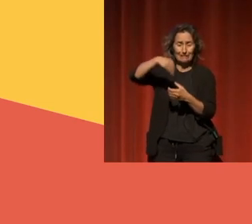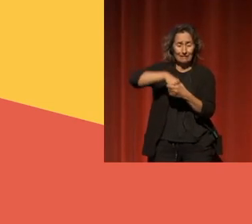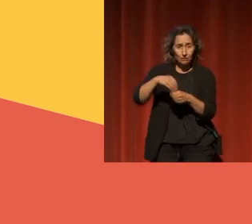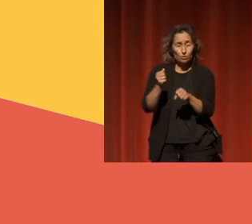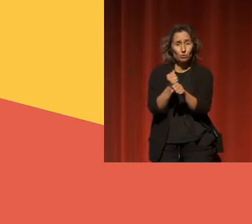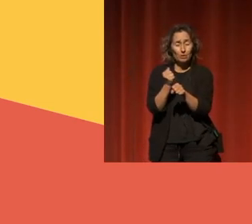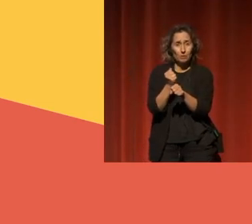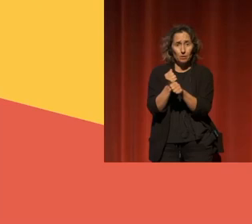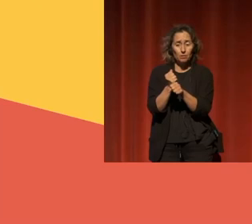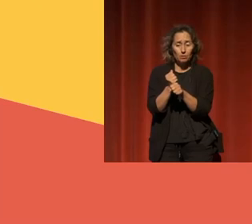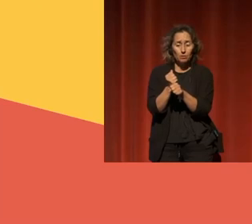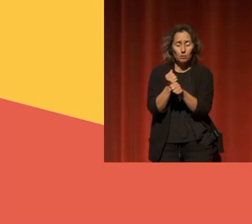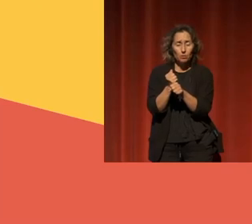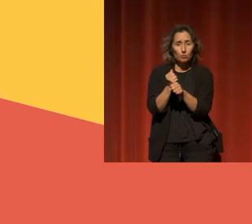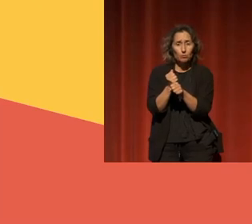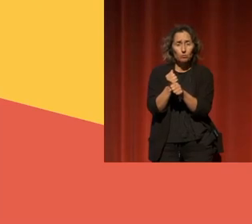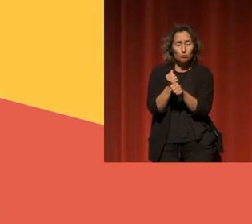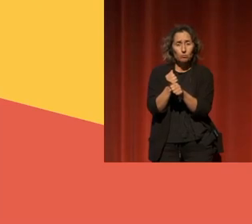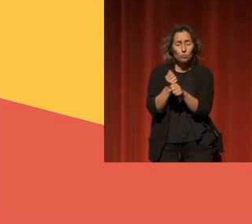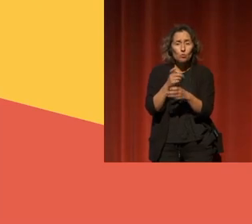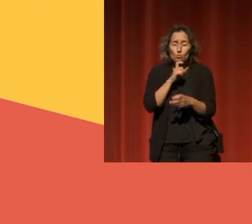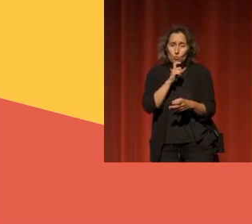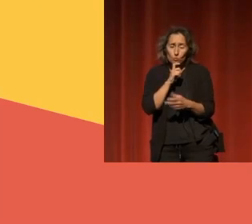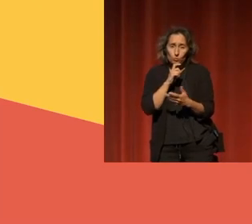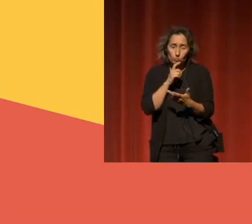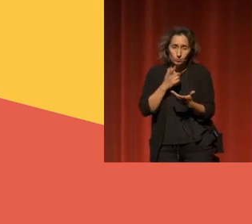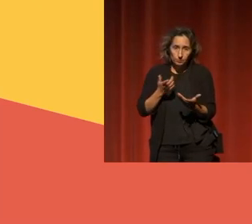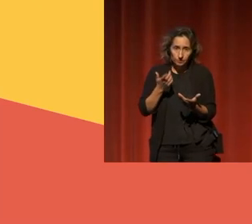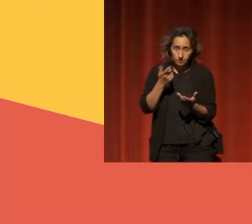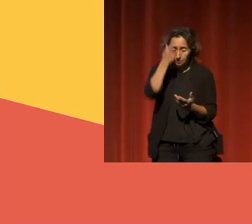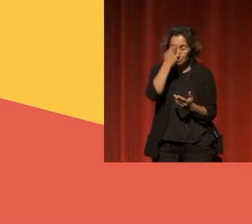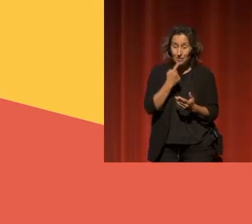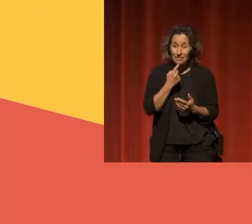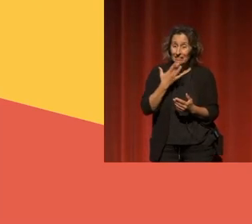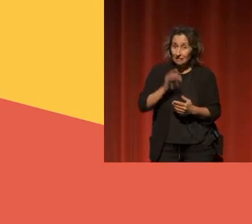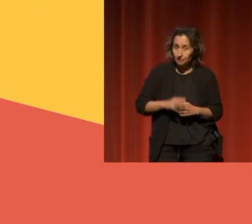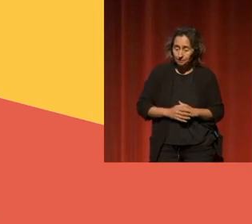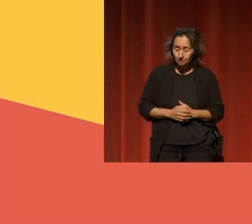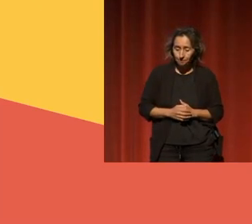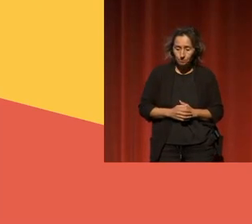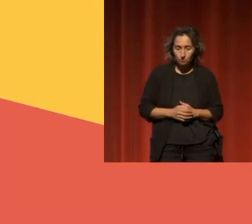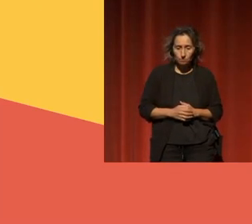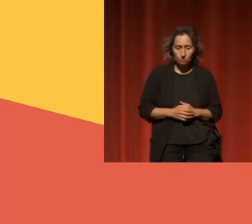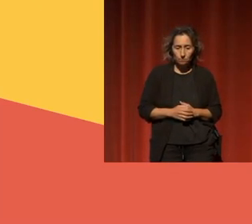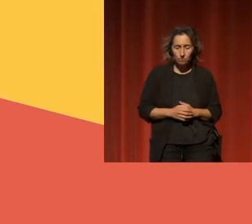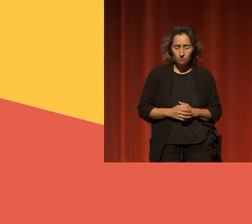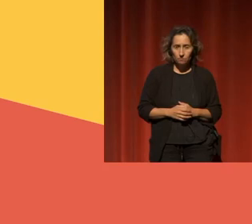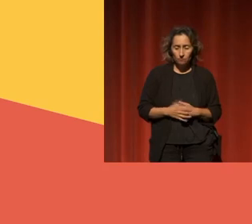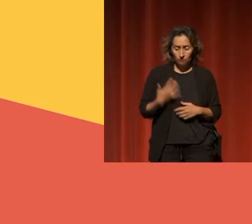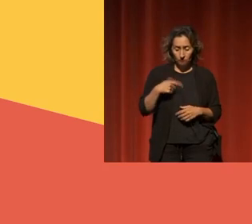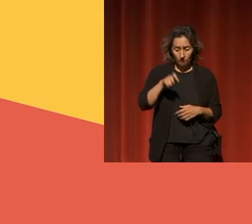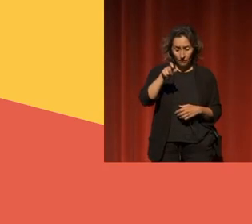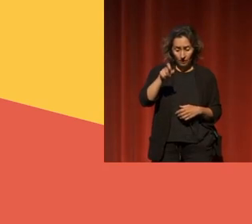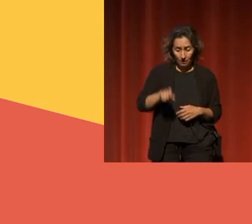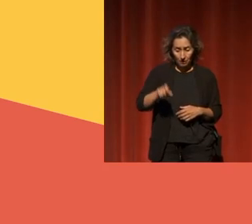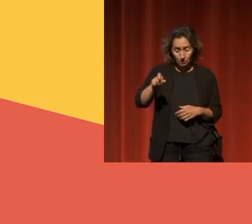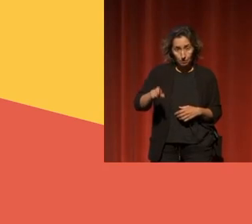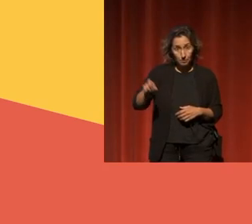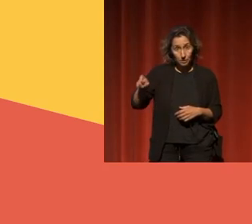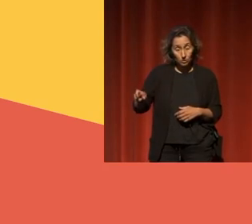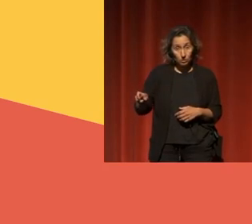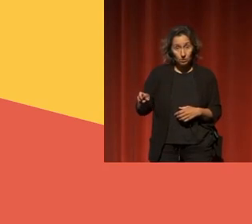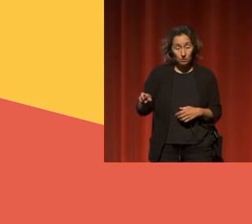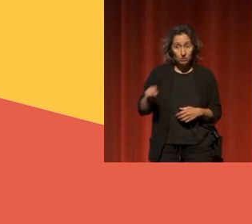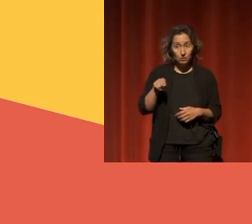bibliotecas públicas en el mundo rural porque eh HM estas personas el personal de